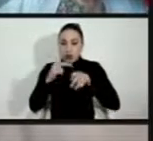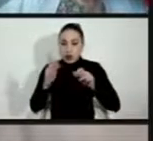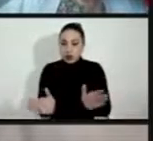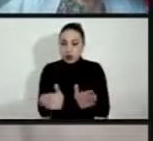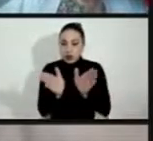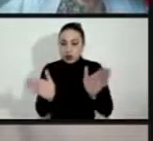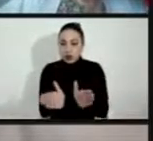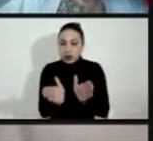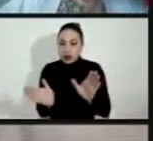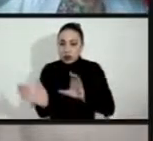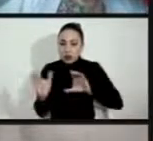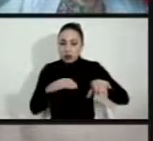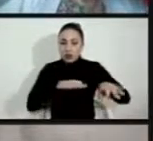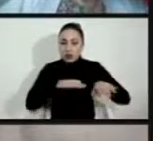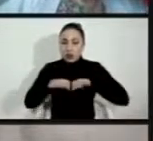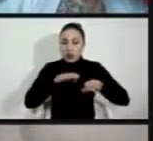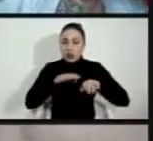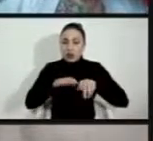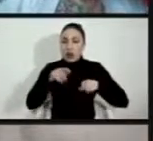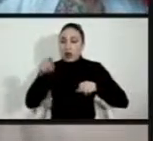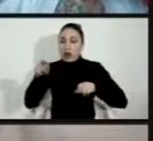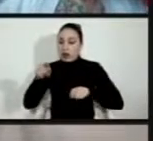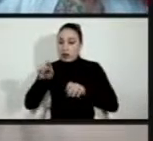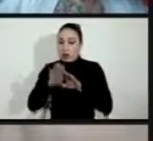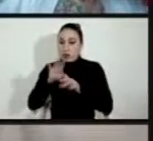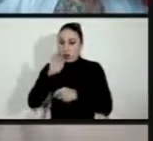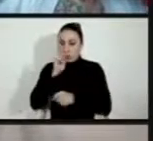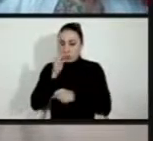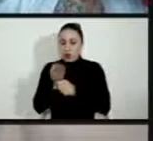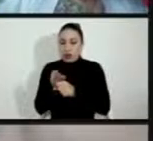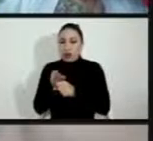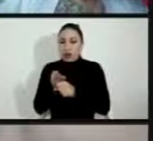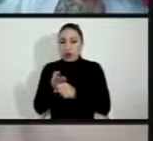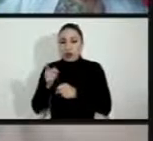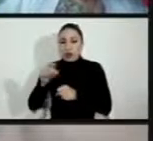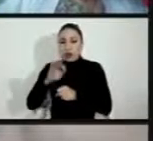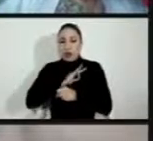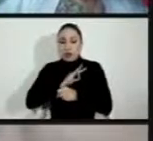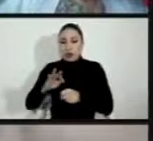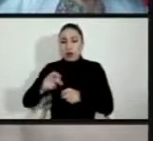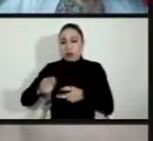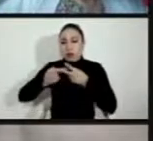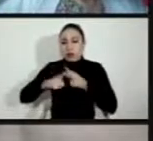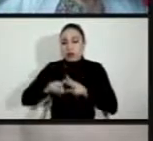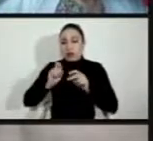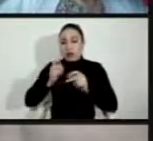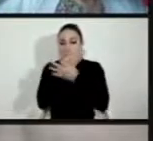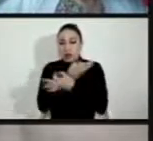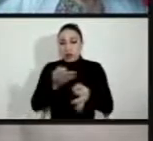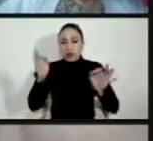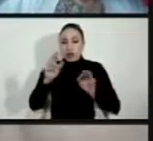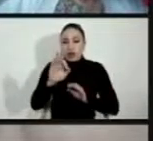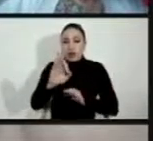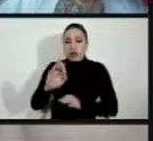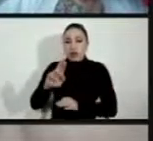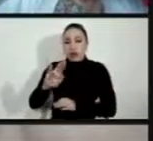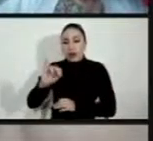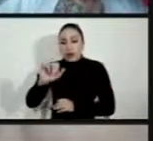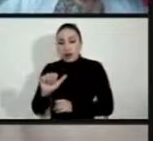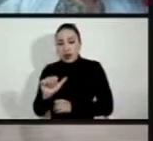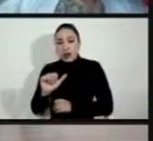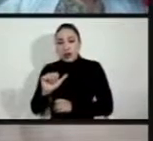las acciones necesarias para realizar ferias del empleo virtuales mientras no